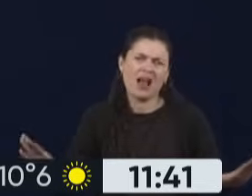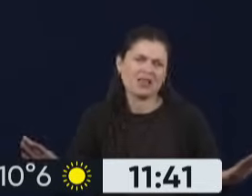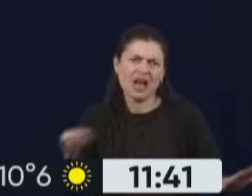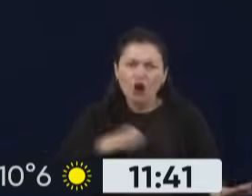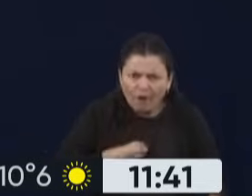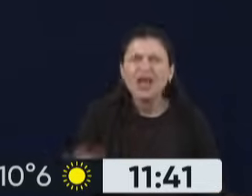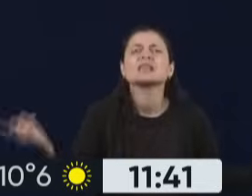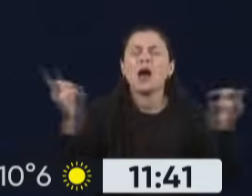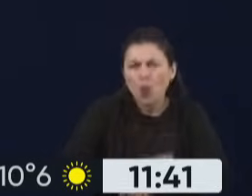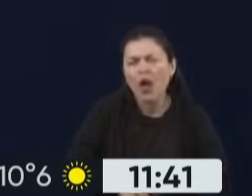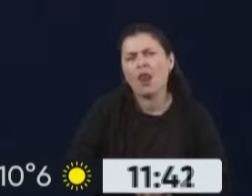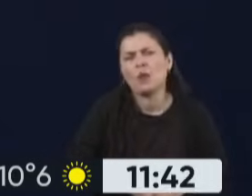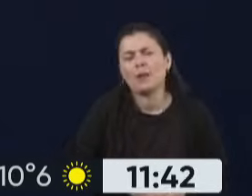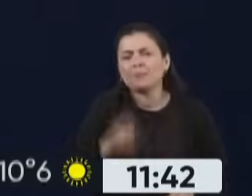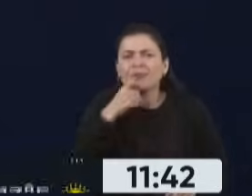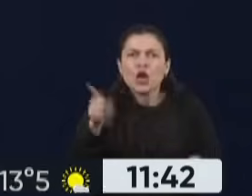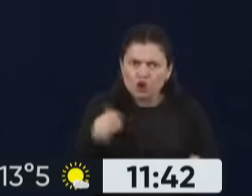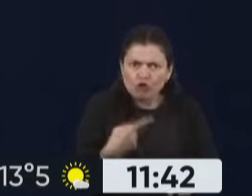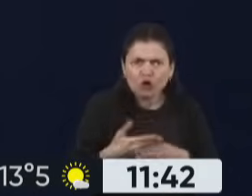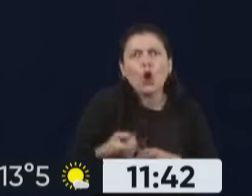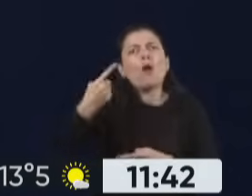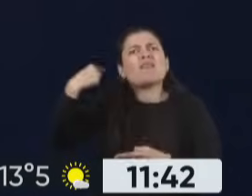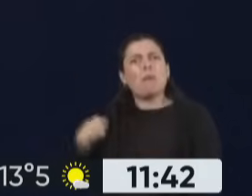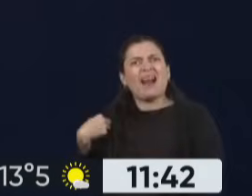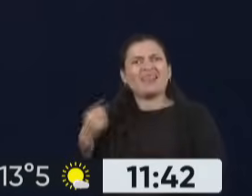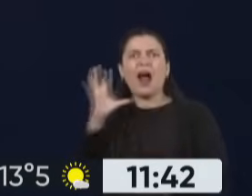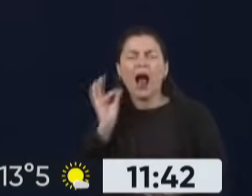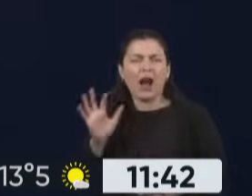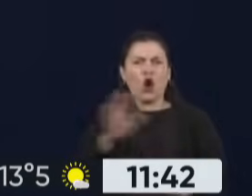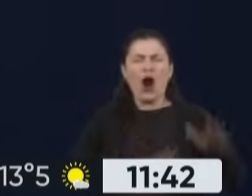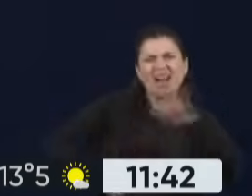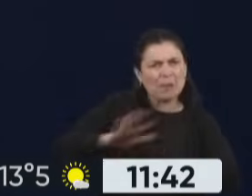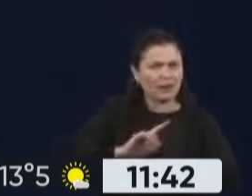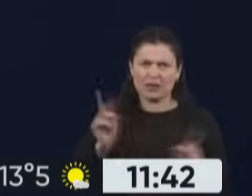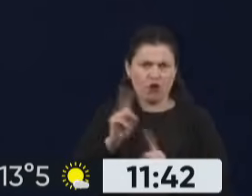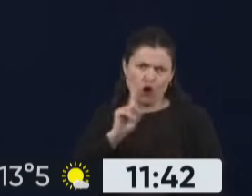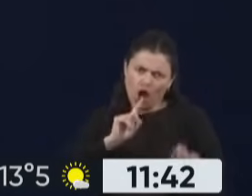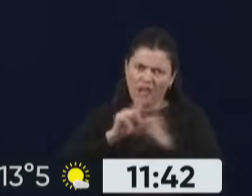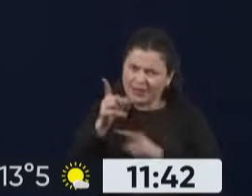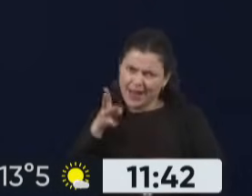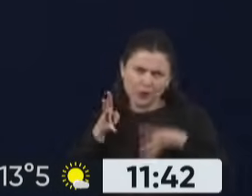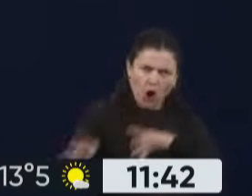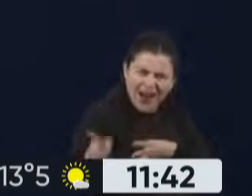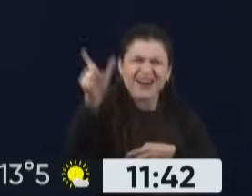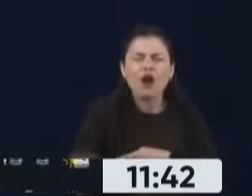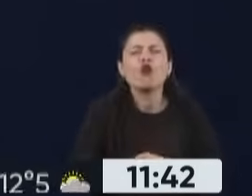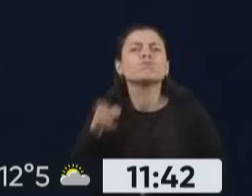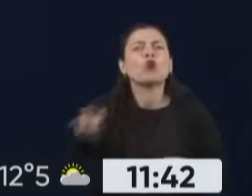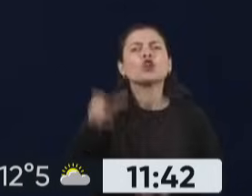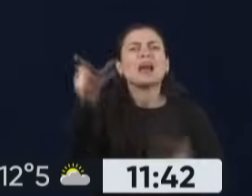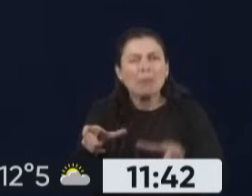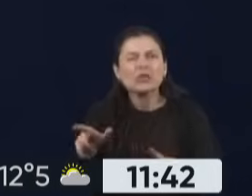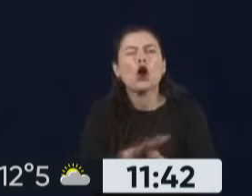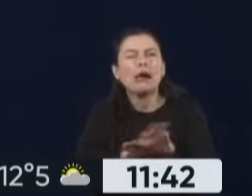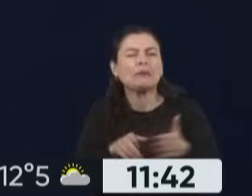estas palabras. No vamos a retroceder ni 1 centímetro en nuestra batalla contra el crimen. Y ahora vamos a destinar los